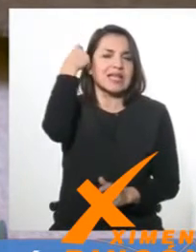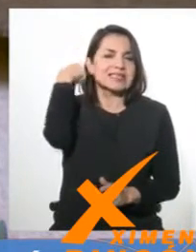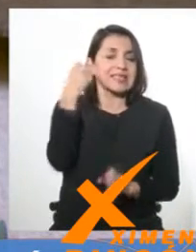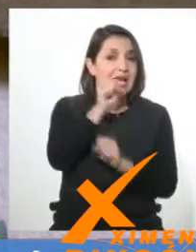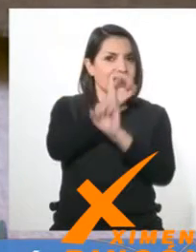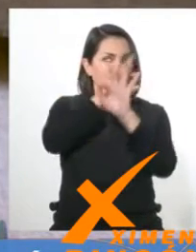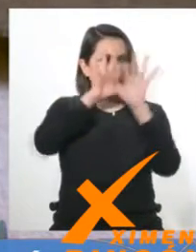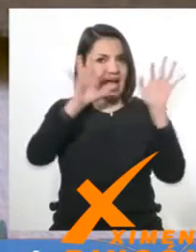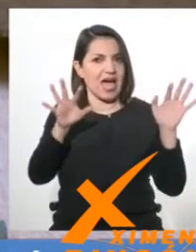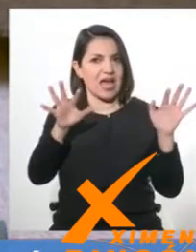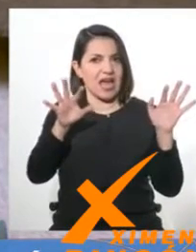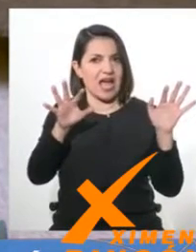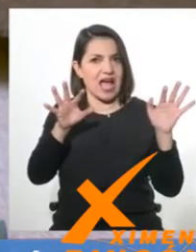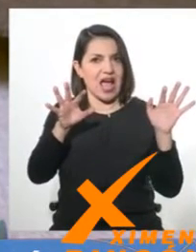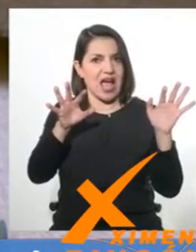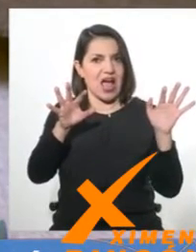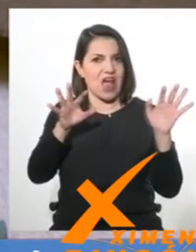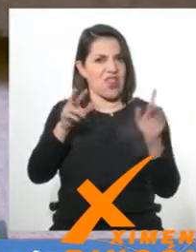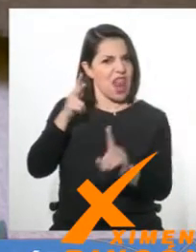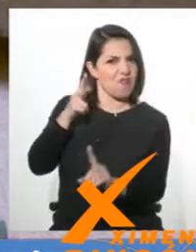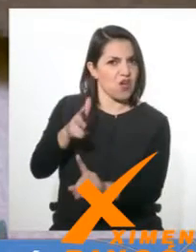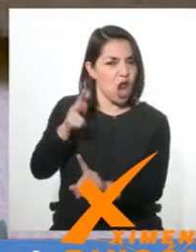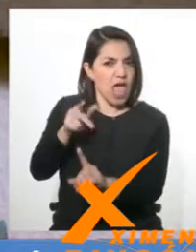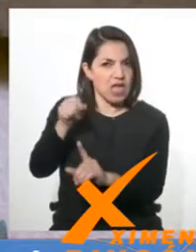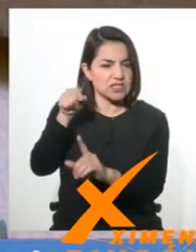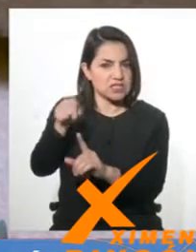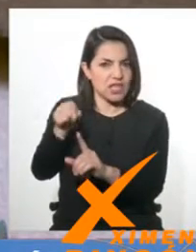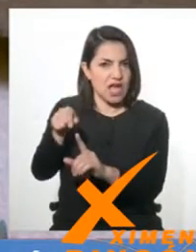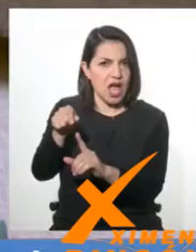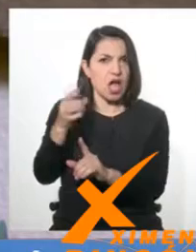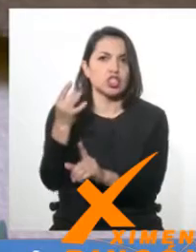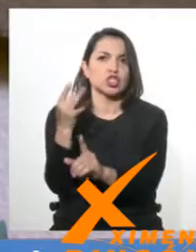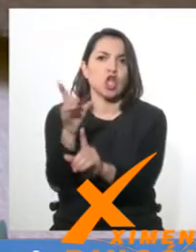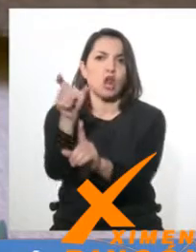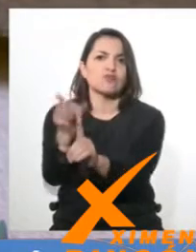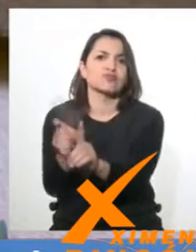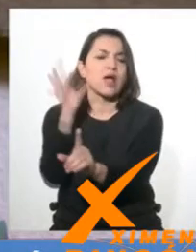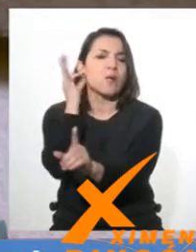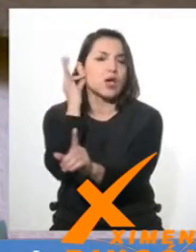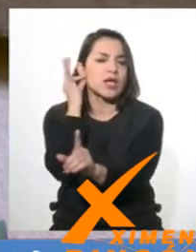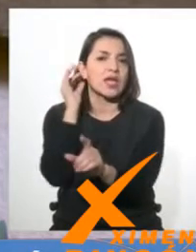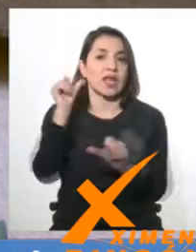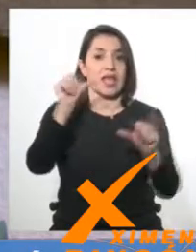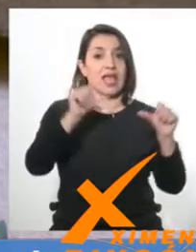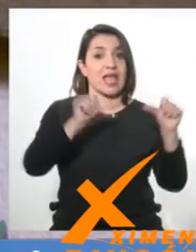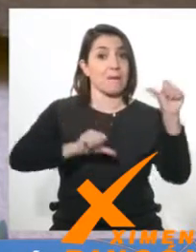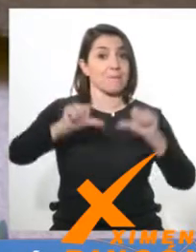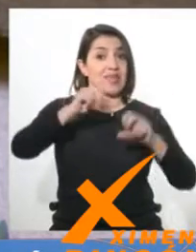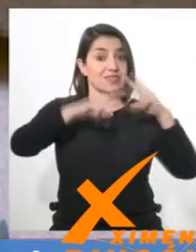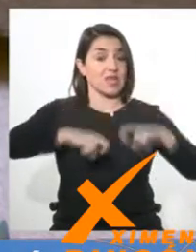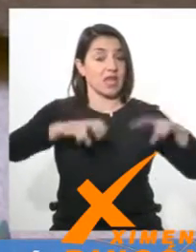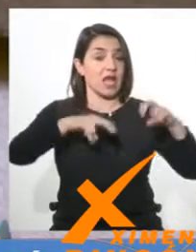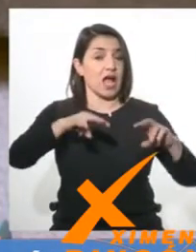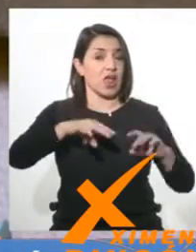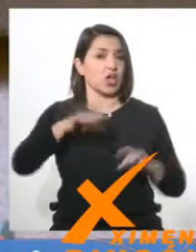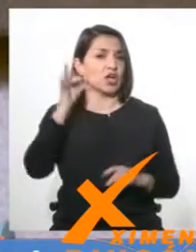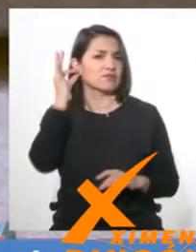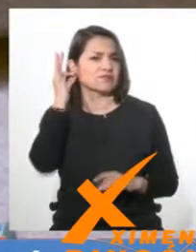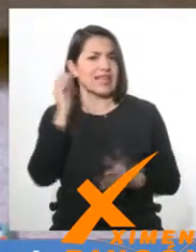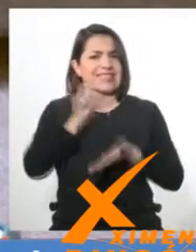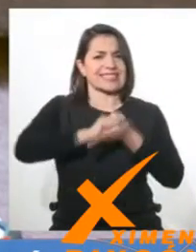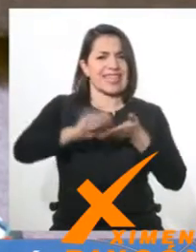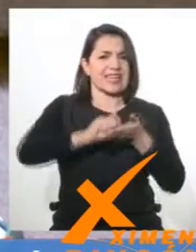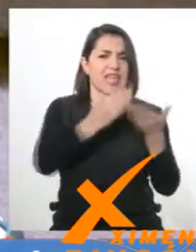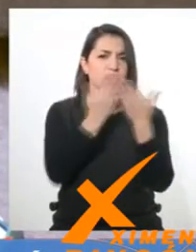mujeres por el solo hecho de ser mujer. Investigadoras, científicas, pensadoras, docentes, directivas, estudiantes,